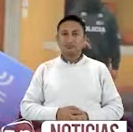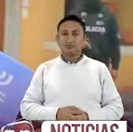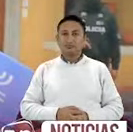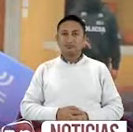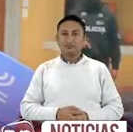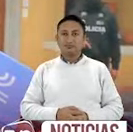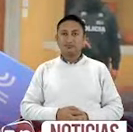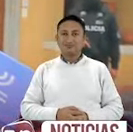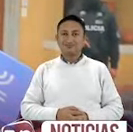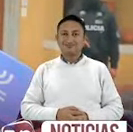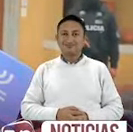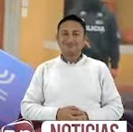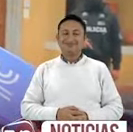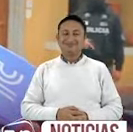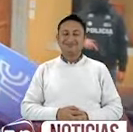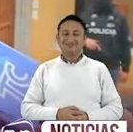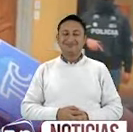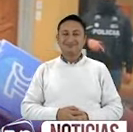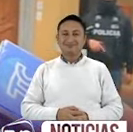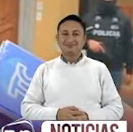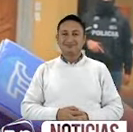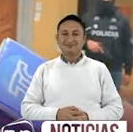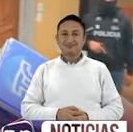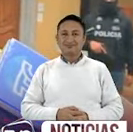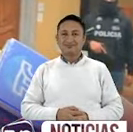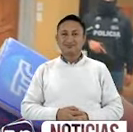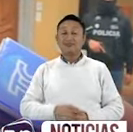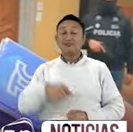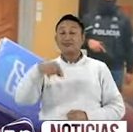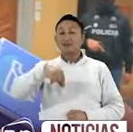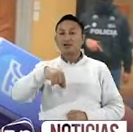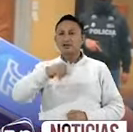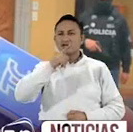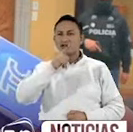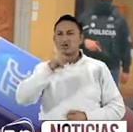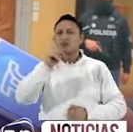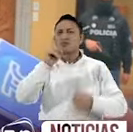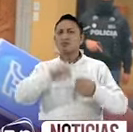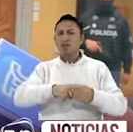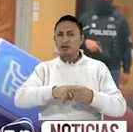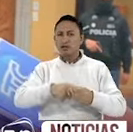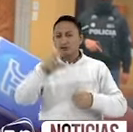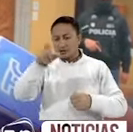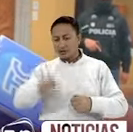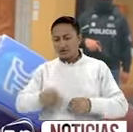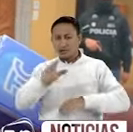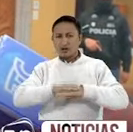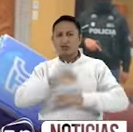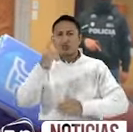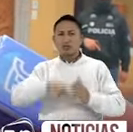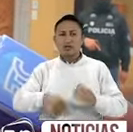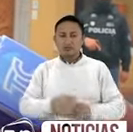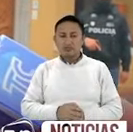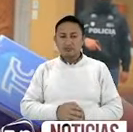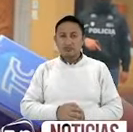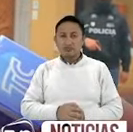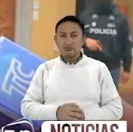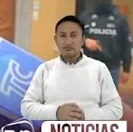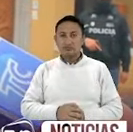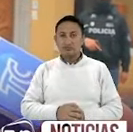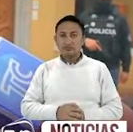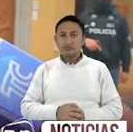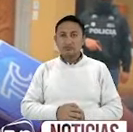que establecer el grado de participación, el nexo causal entre la materialidad y